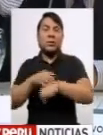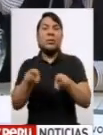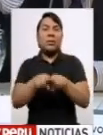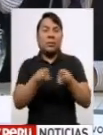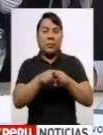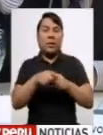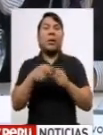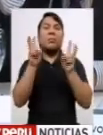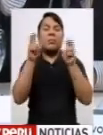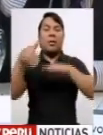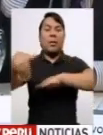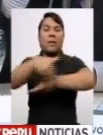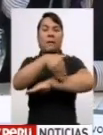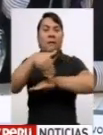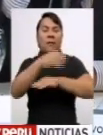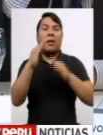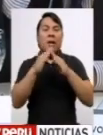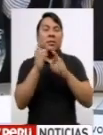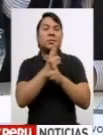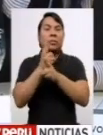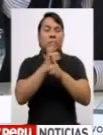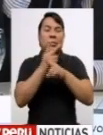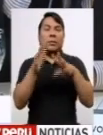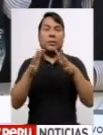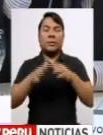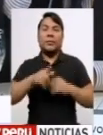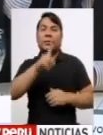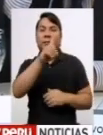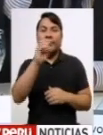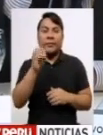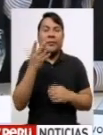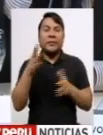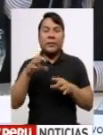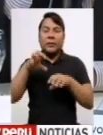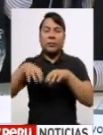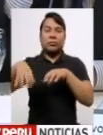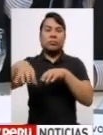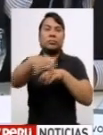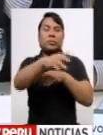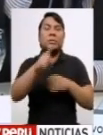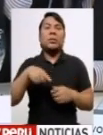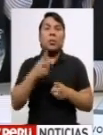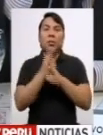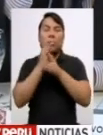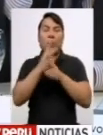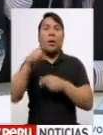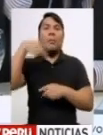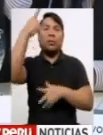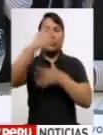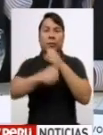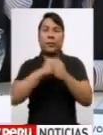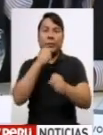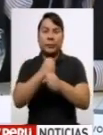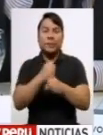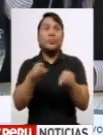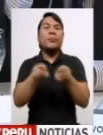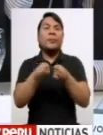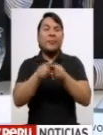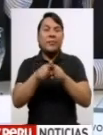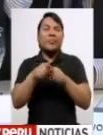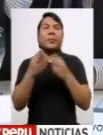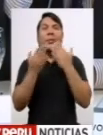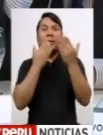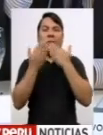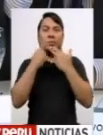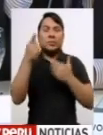donde está planteando la intervención de 100 barrios el próximo año. También ha hablado de la mayor y mejor